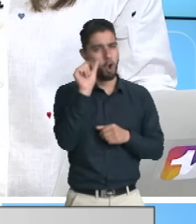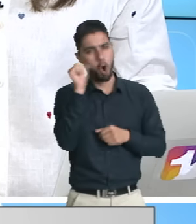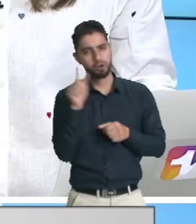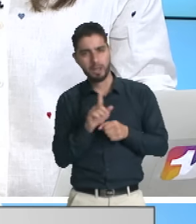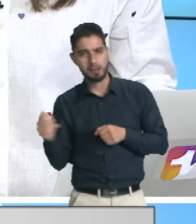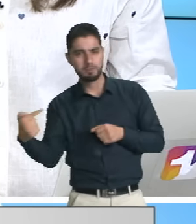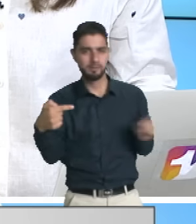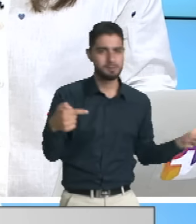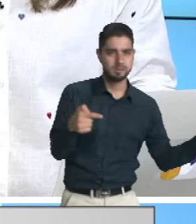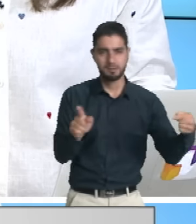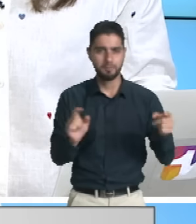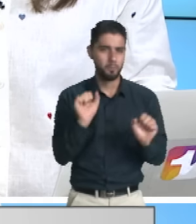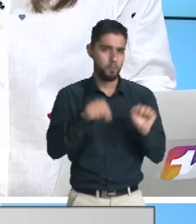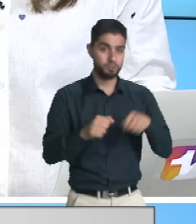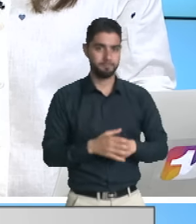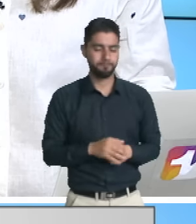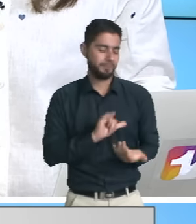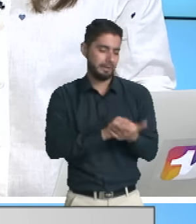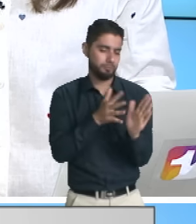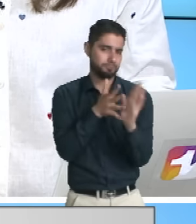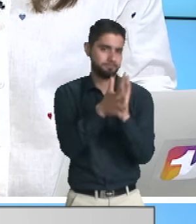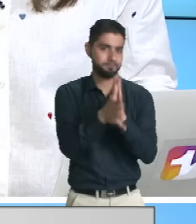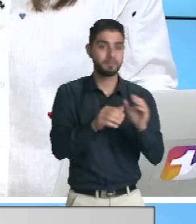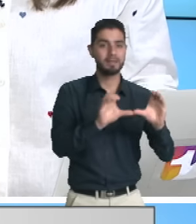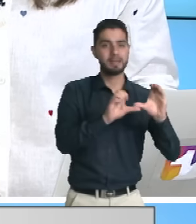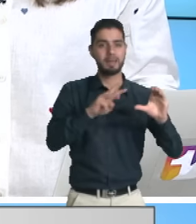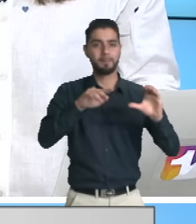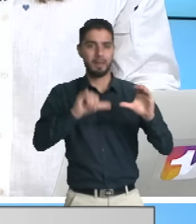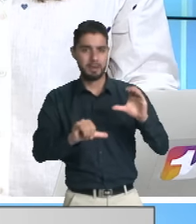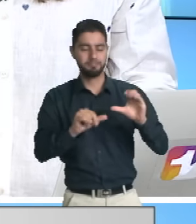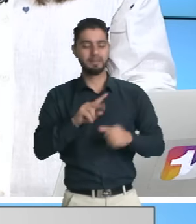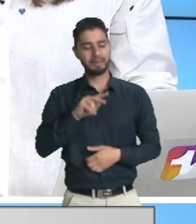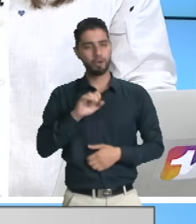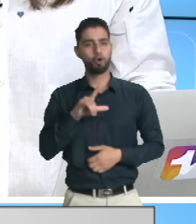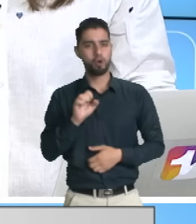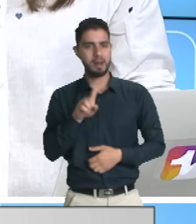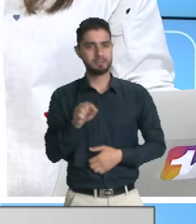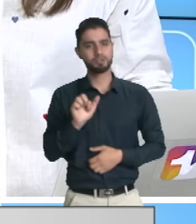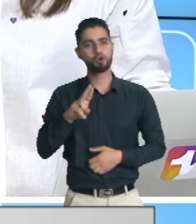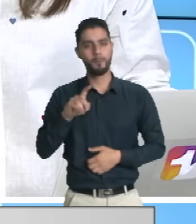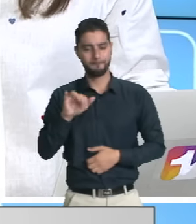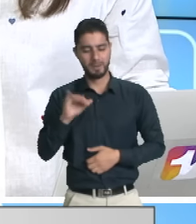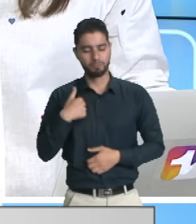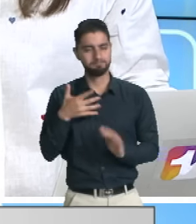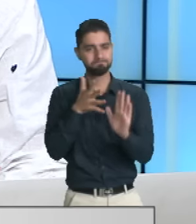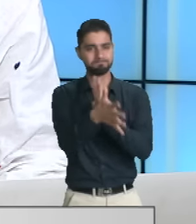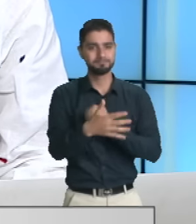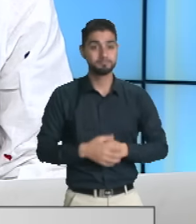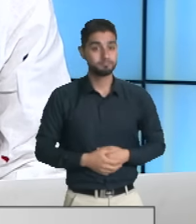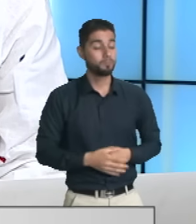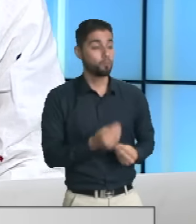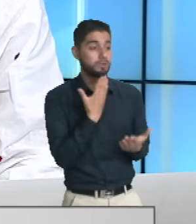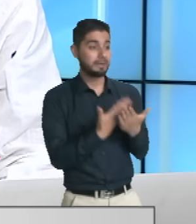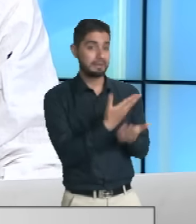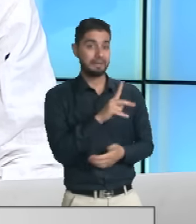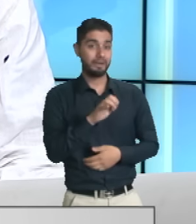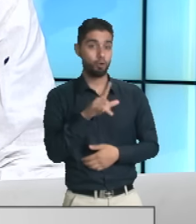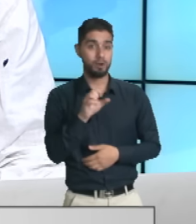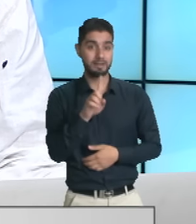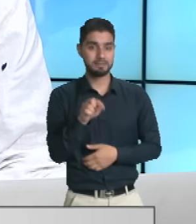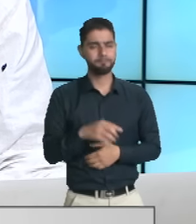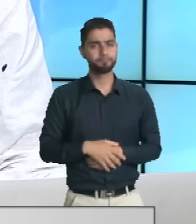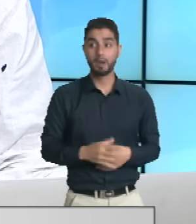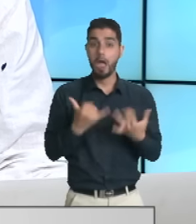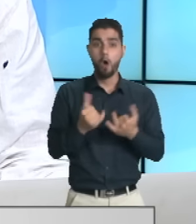capital del país que emitimos desde el estudio de Noticentro 1 CMI. Nicolás Romero para este noticiero. Nicolás, muchísimas gracias. Y a esta hora avanza